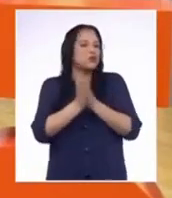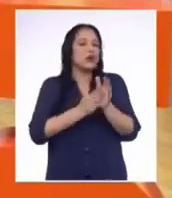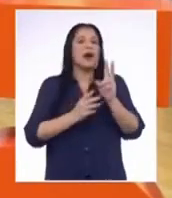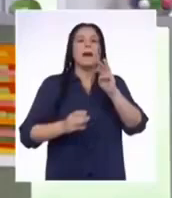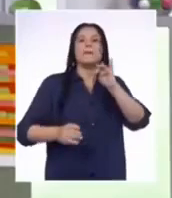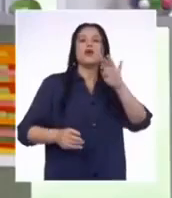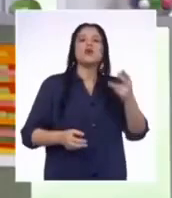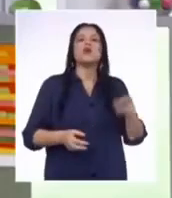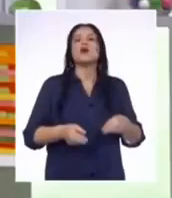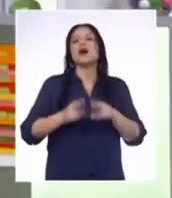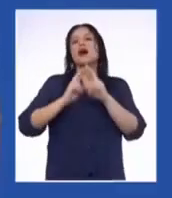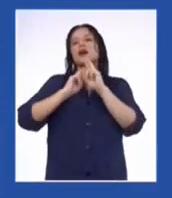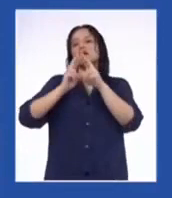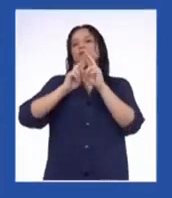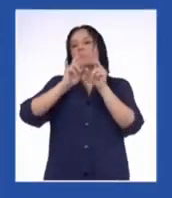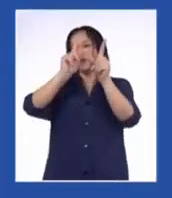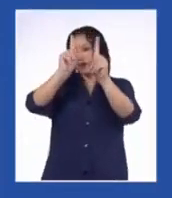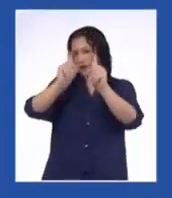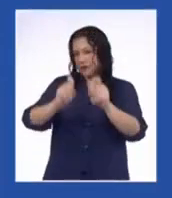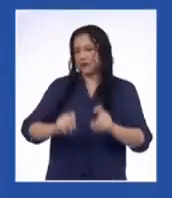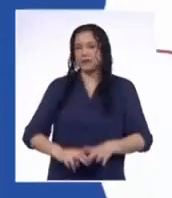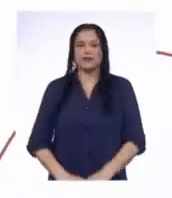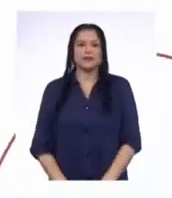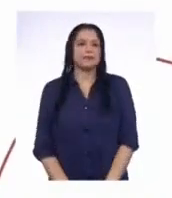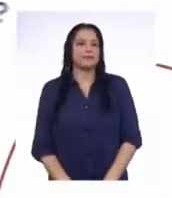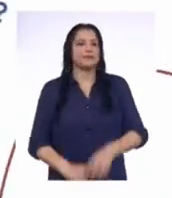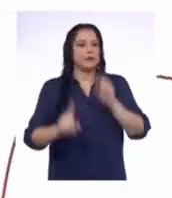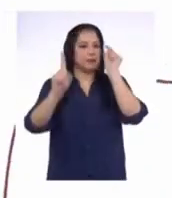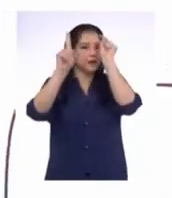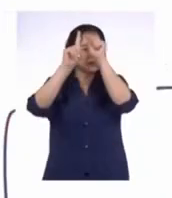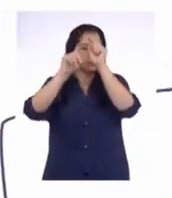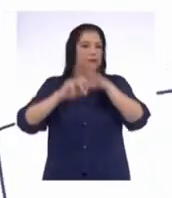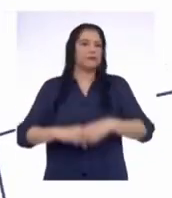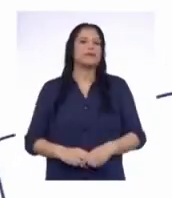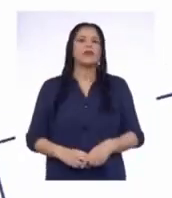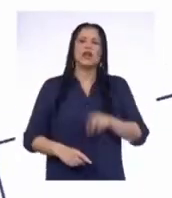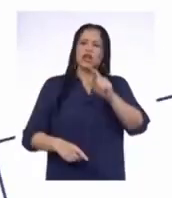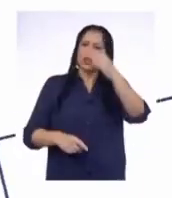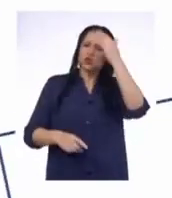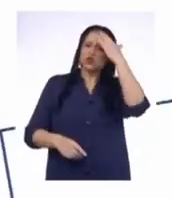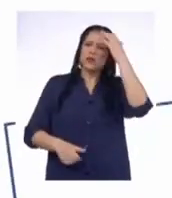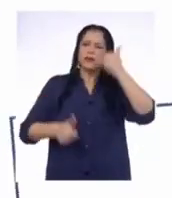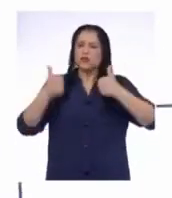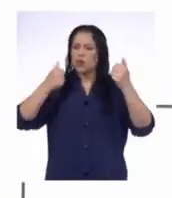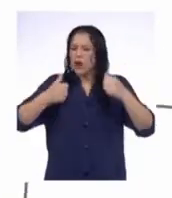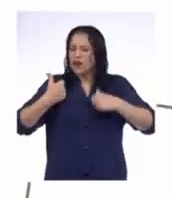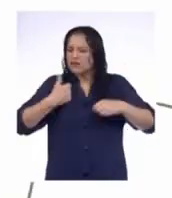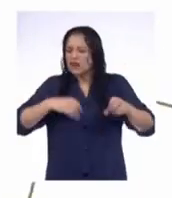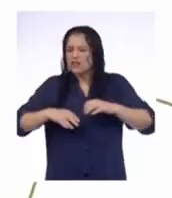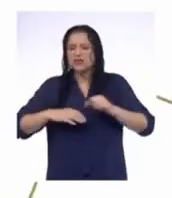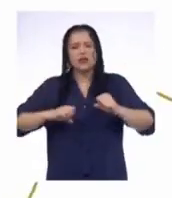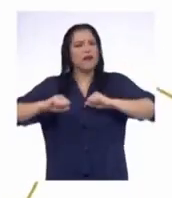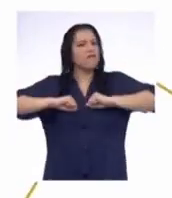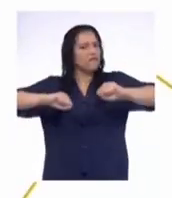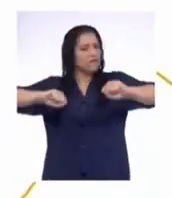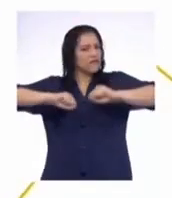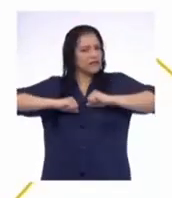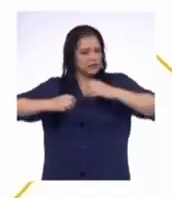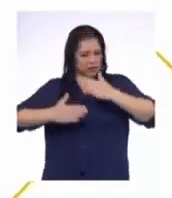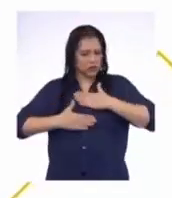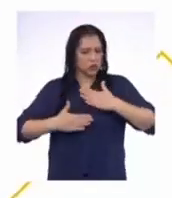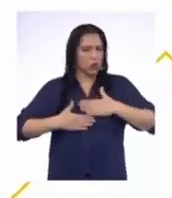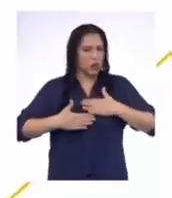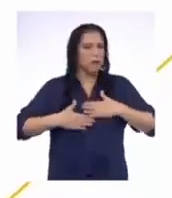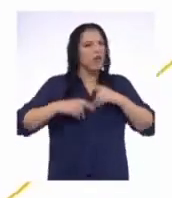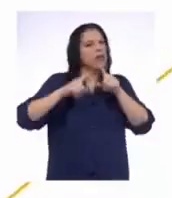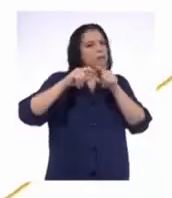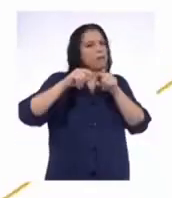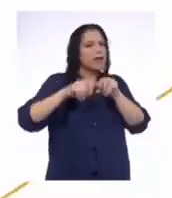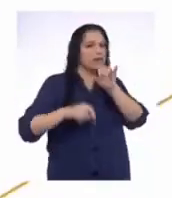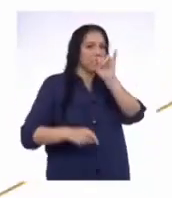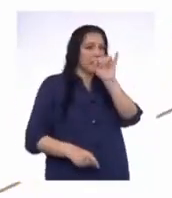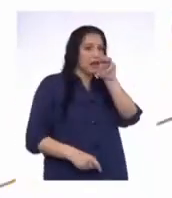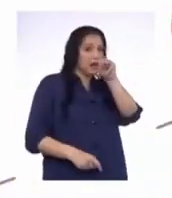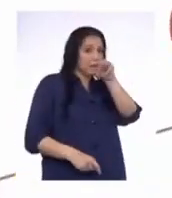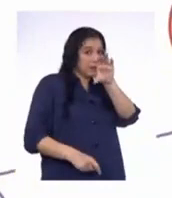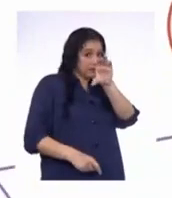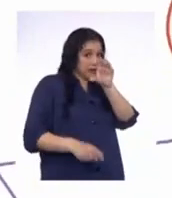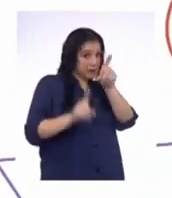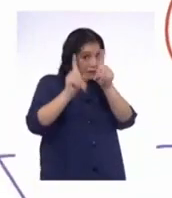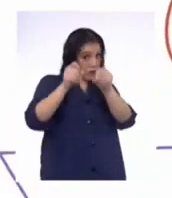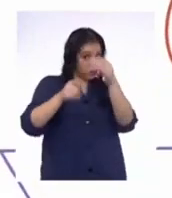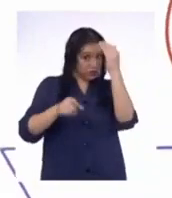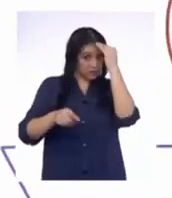intentamos responder la siguiente pregunta. ¿Sabes qué rutina de actividades físicas debes realizar de acuerdo a tu índice de masa